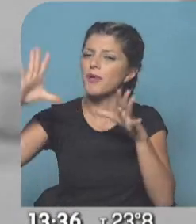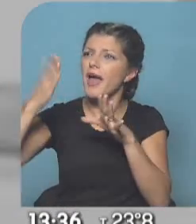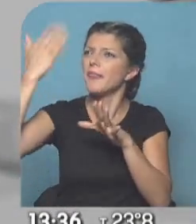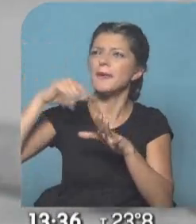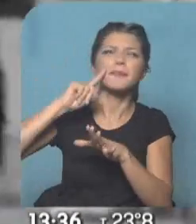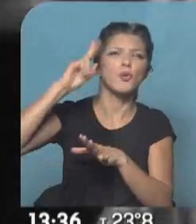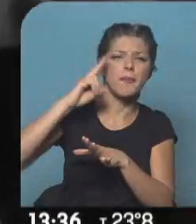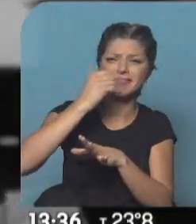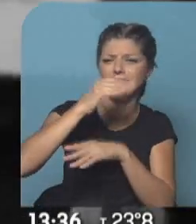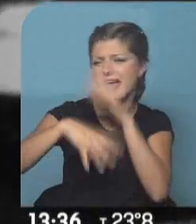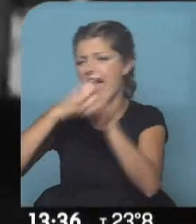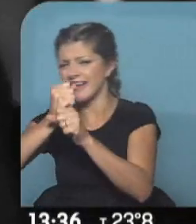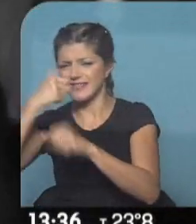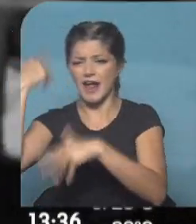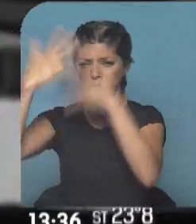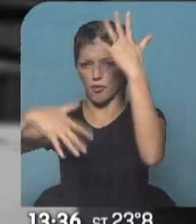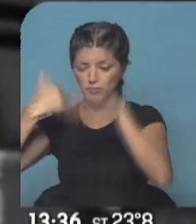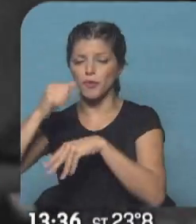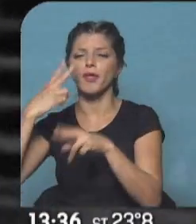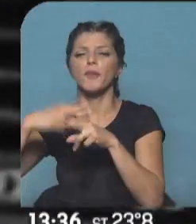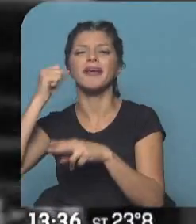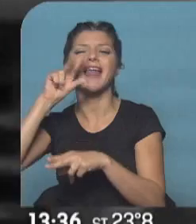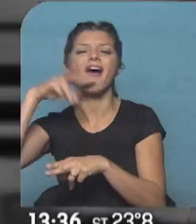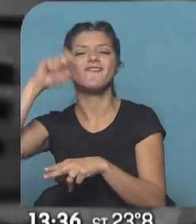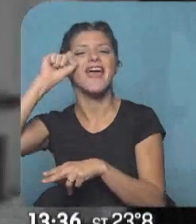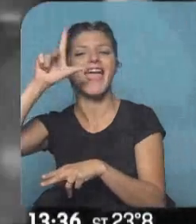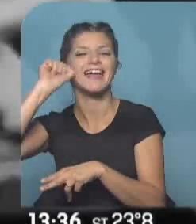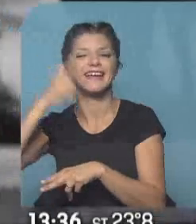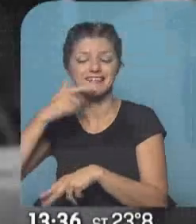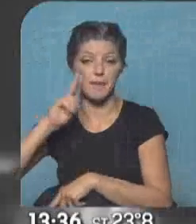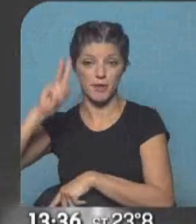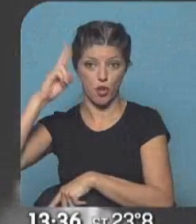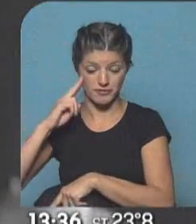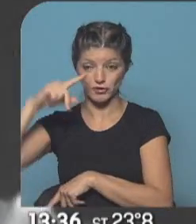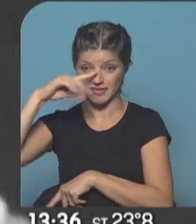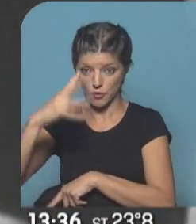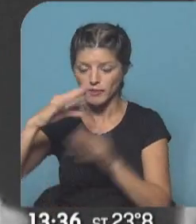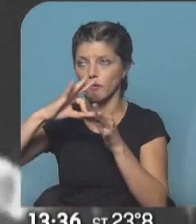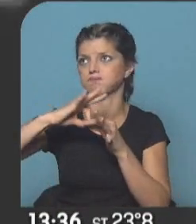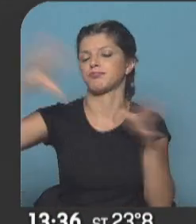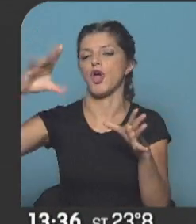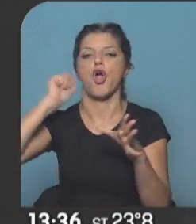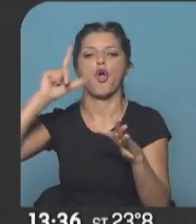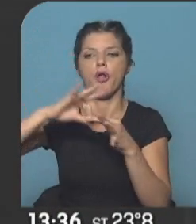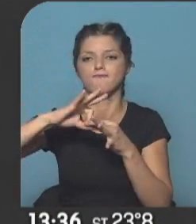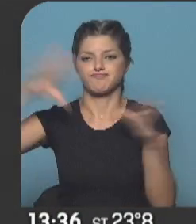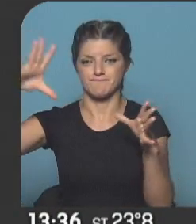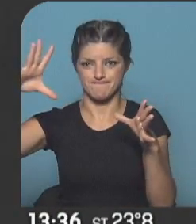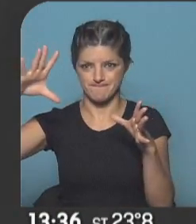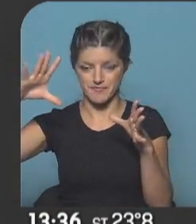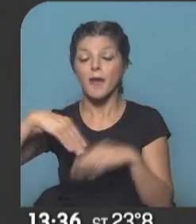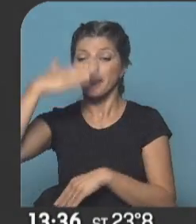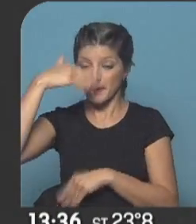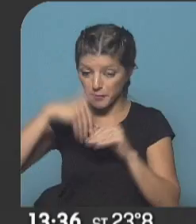los 60 y hasta la Revolución de los Claveles en Portugal en 1974 para lograr la independencia del país africano y